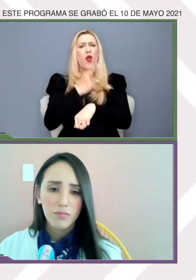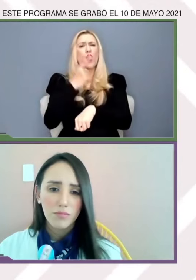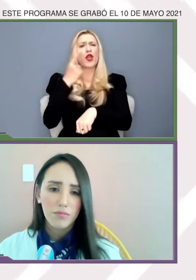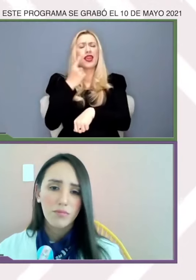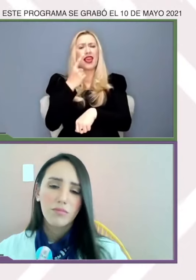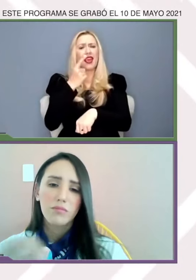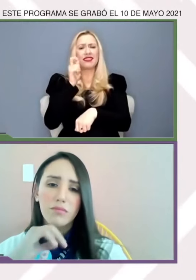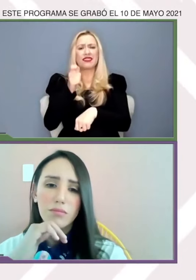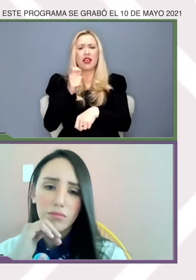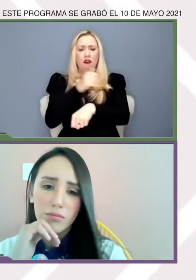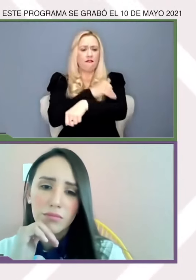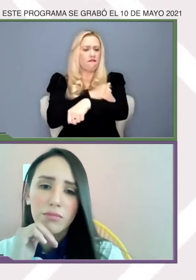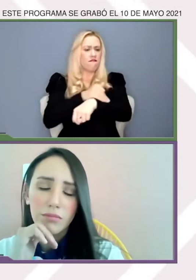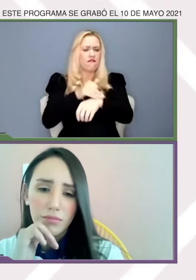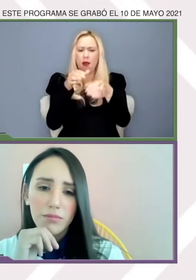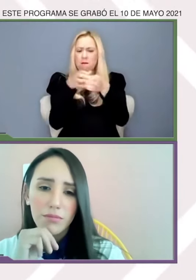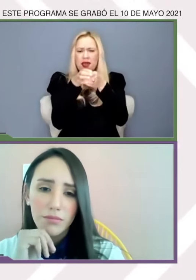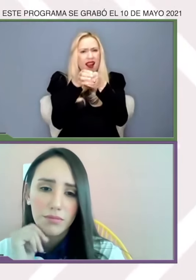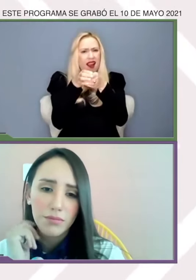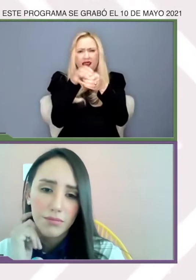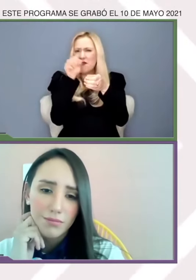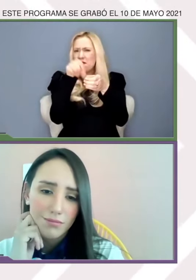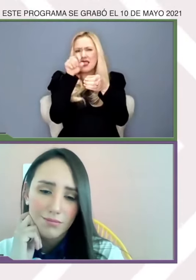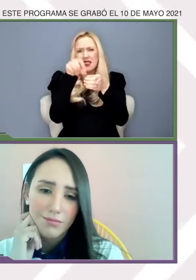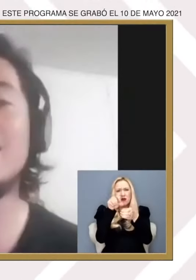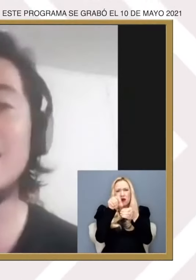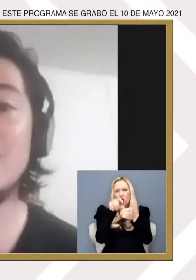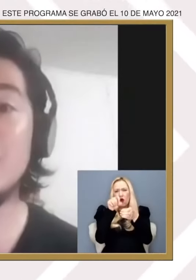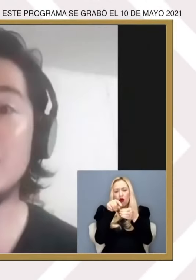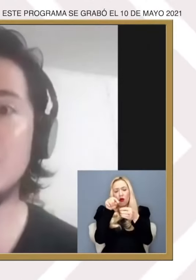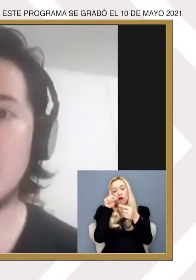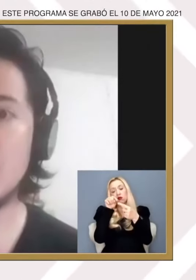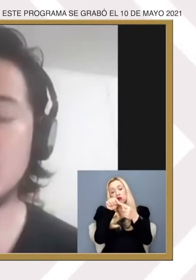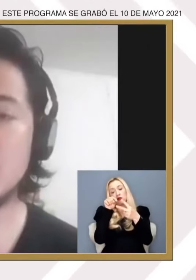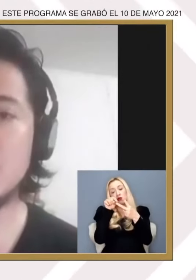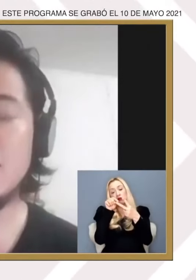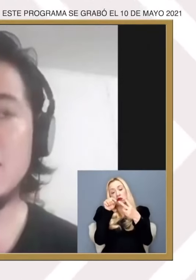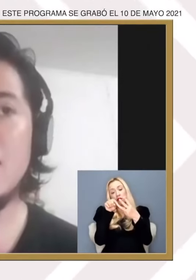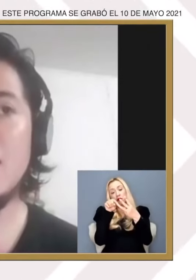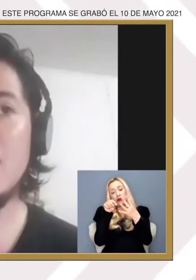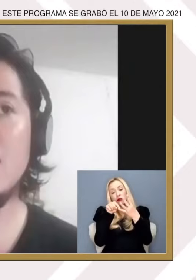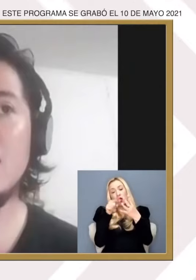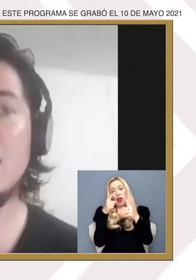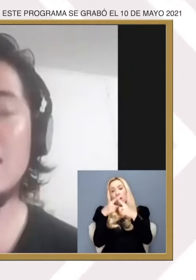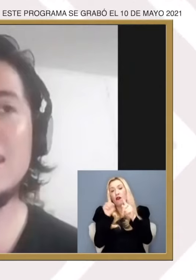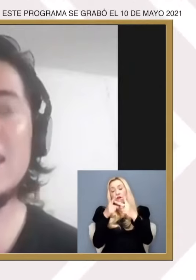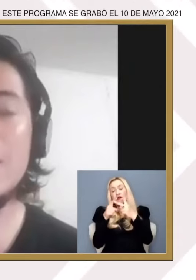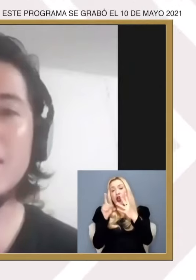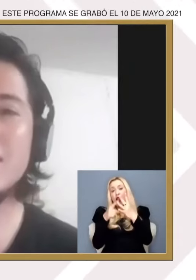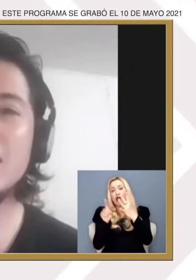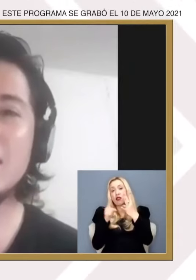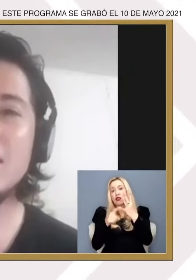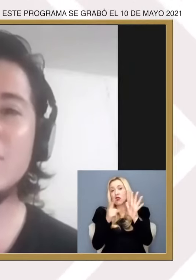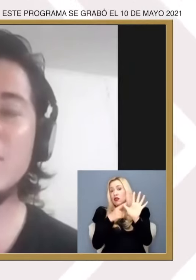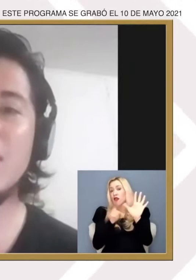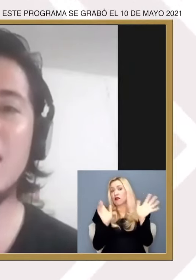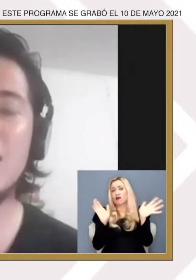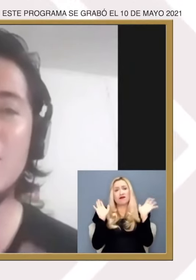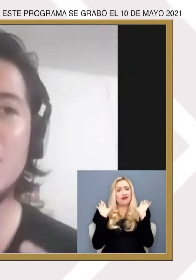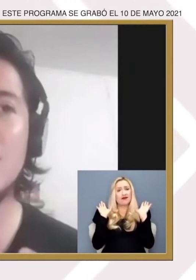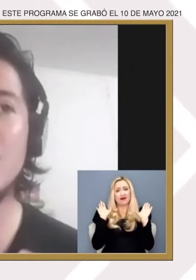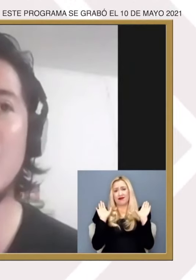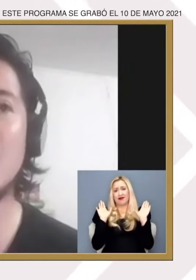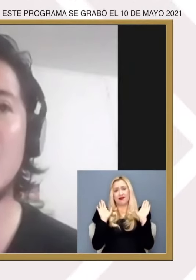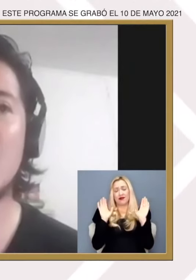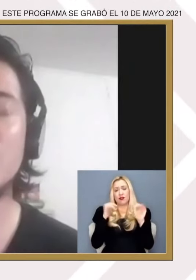una familia si hay toda esta diversidad. Y a partir de eso